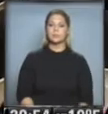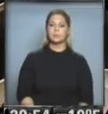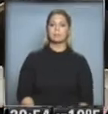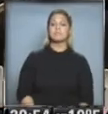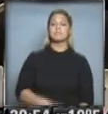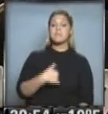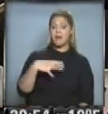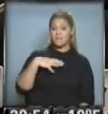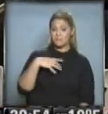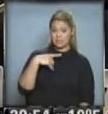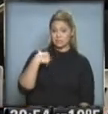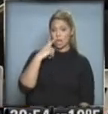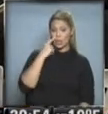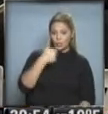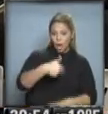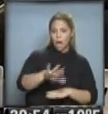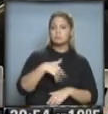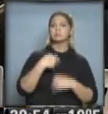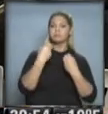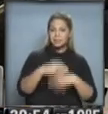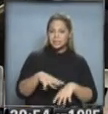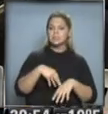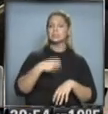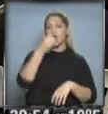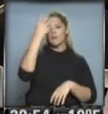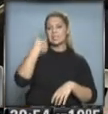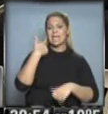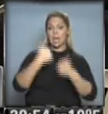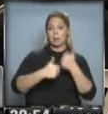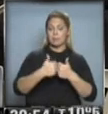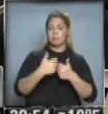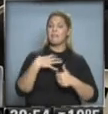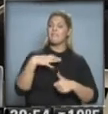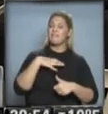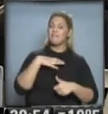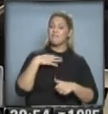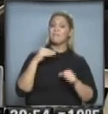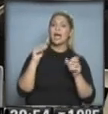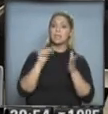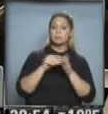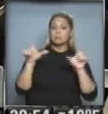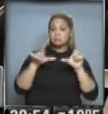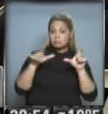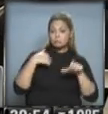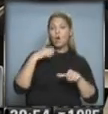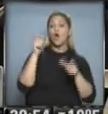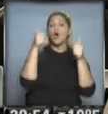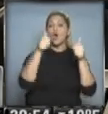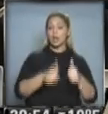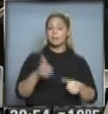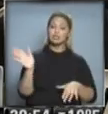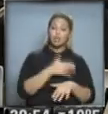del inicio formal de la campaña hacia las primarias aún sin contenidos audiovisuales o gráficos todos los candidatos